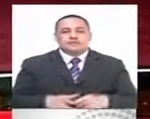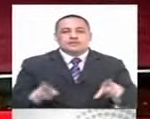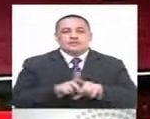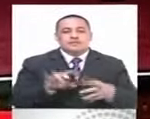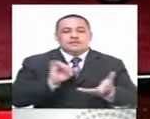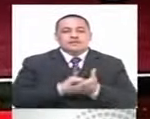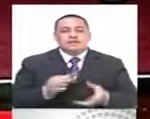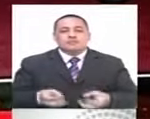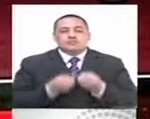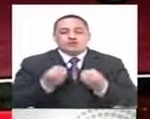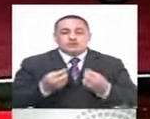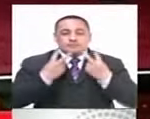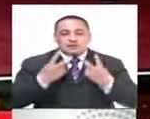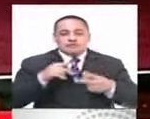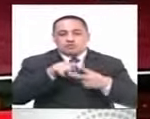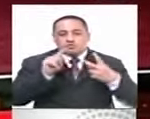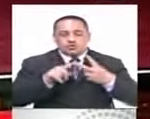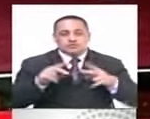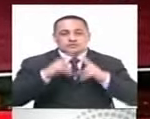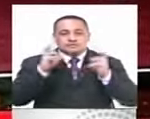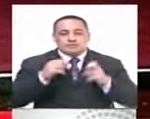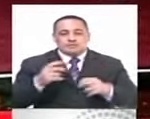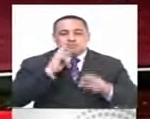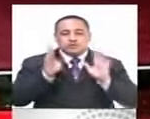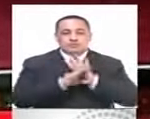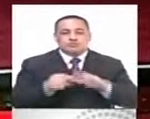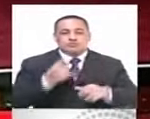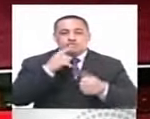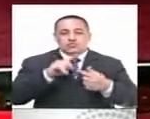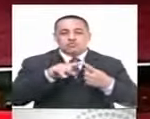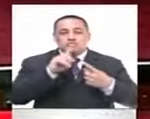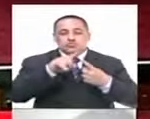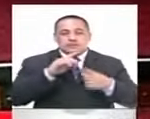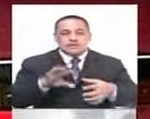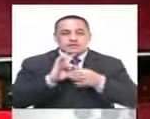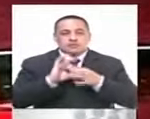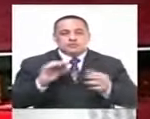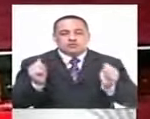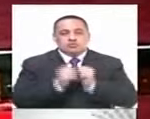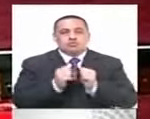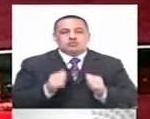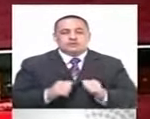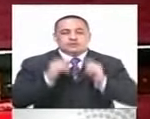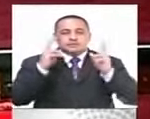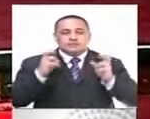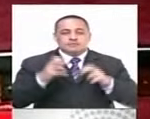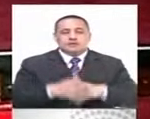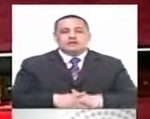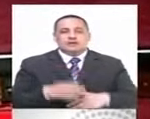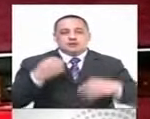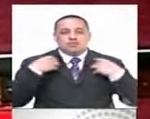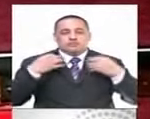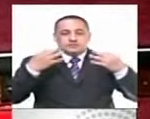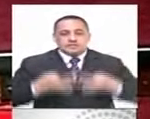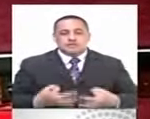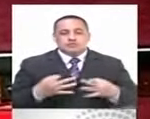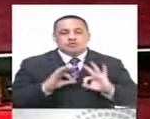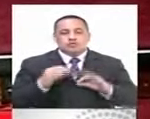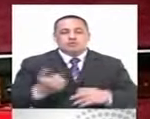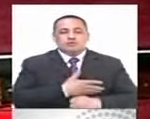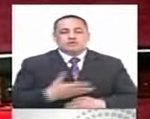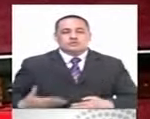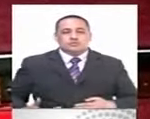básicamente por dos situaciones. Una relacionada al oficialismo o al